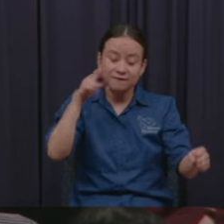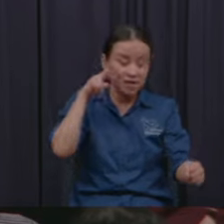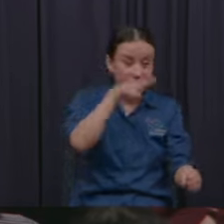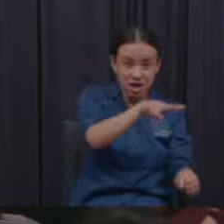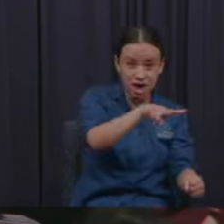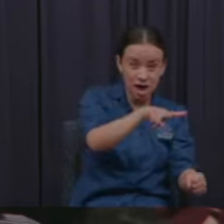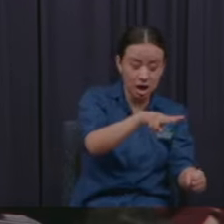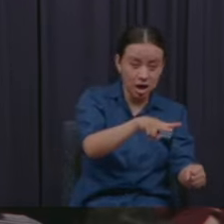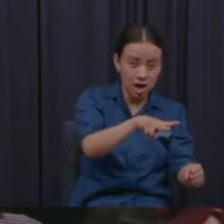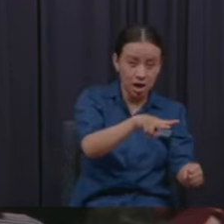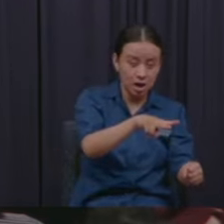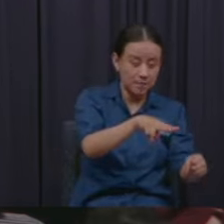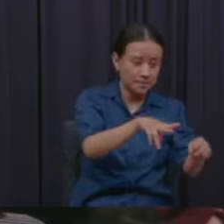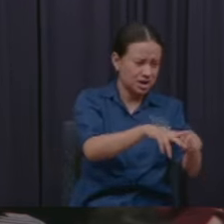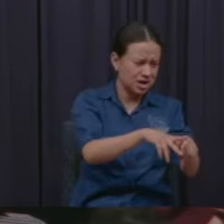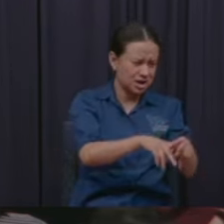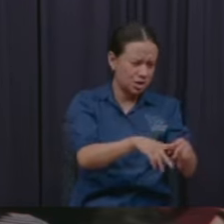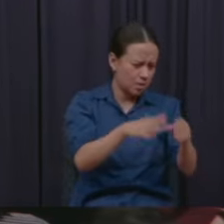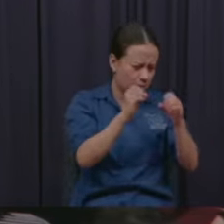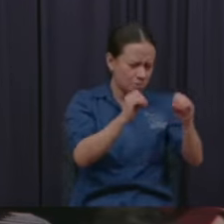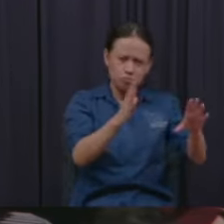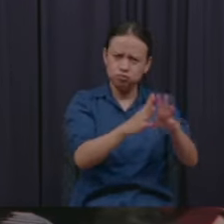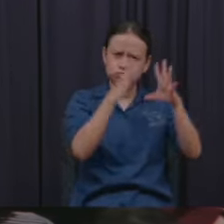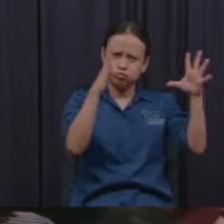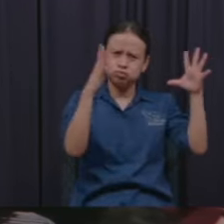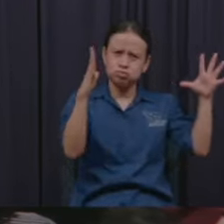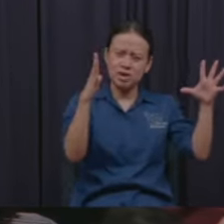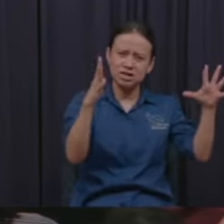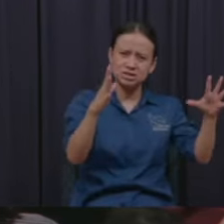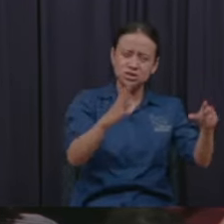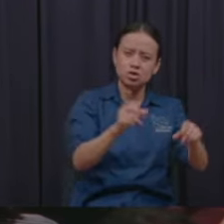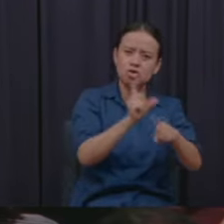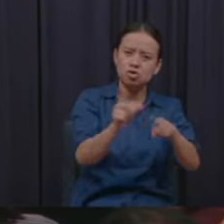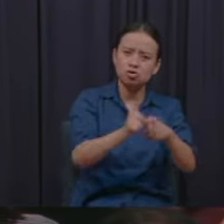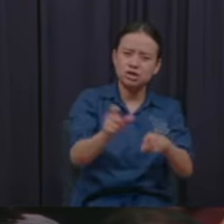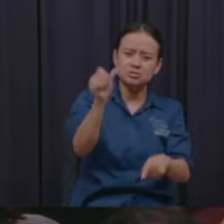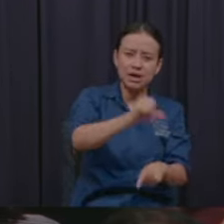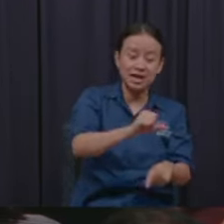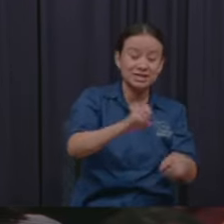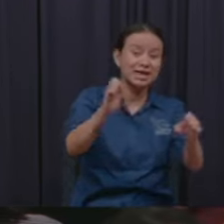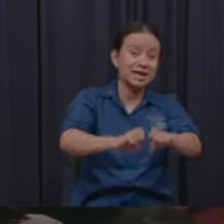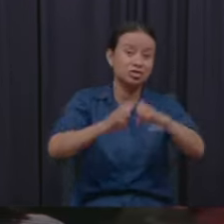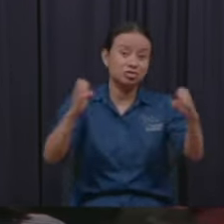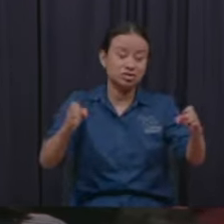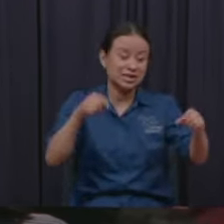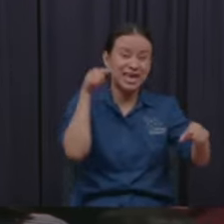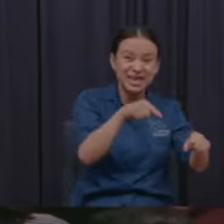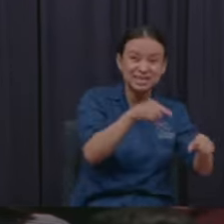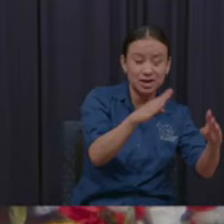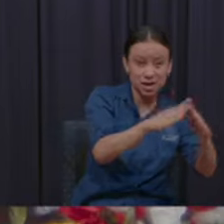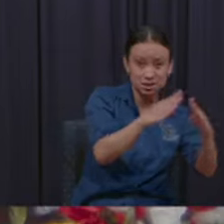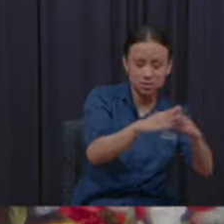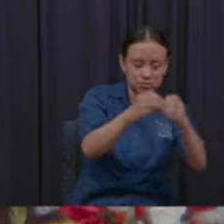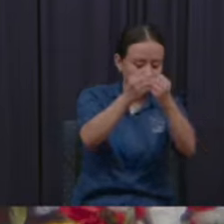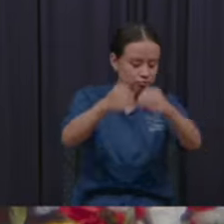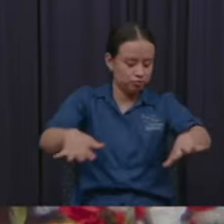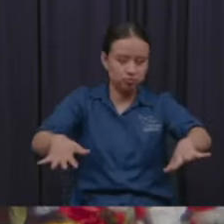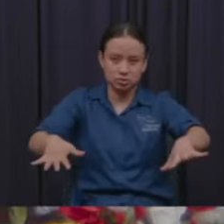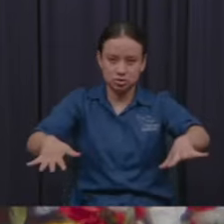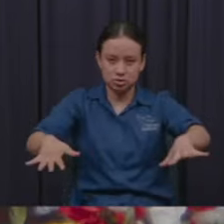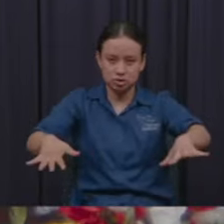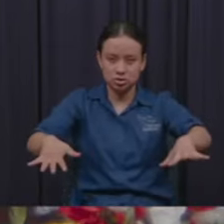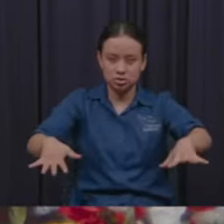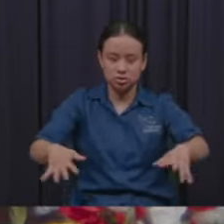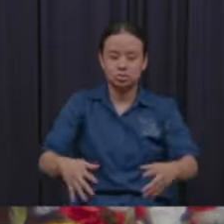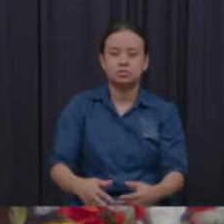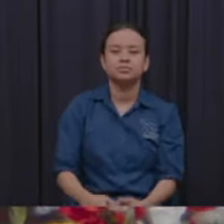así la plaga continuaba, esa casa tenía que ser derribada. Yo estoy en esta hora proclamando en el nombre del